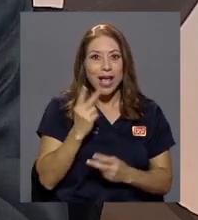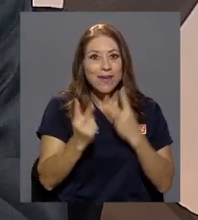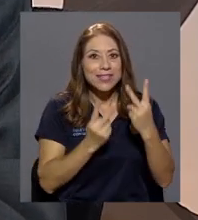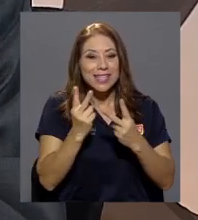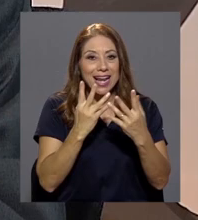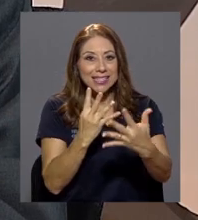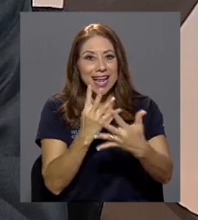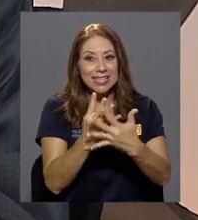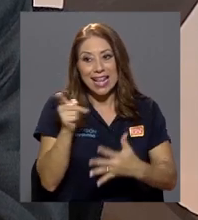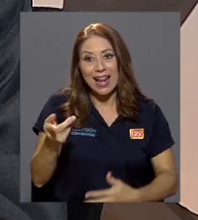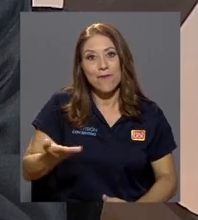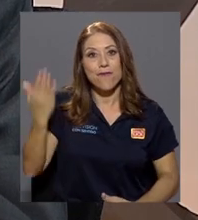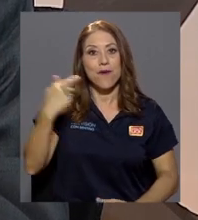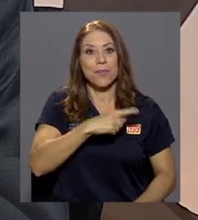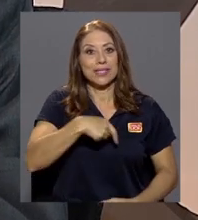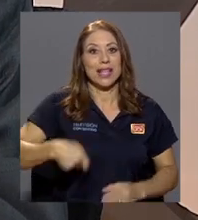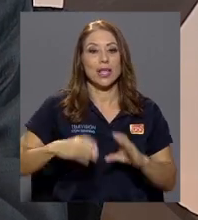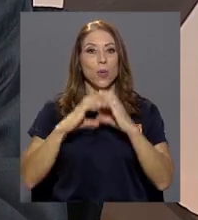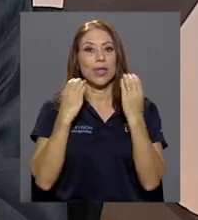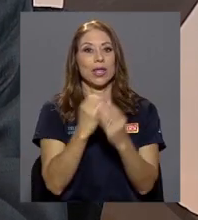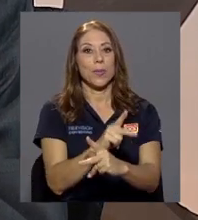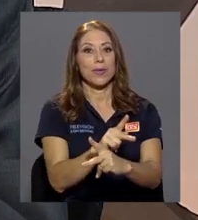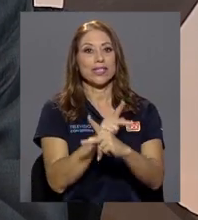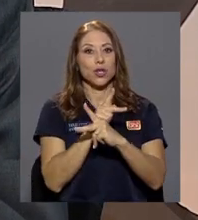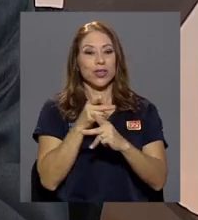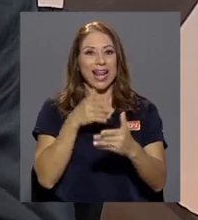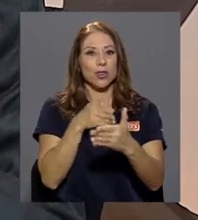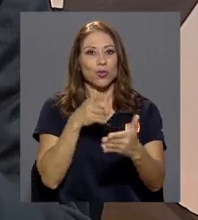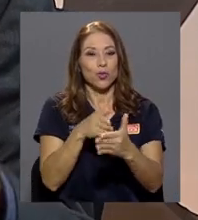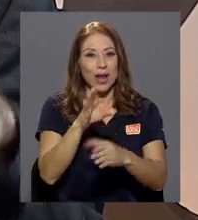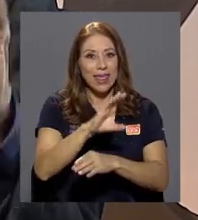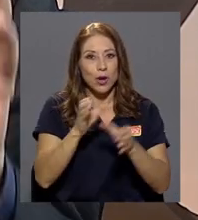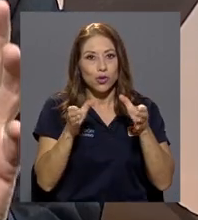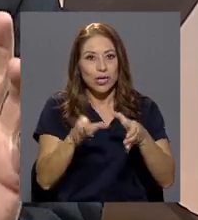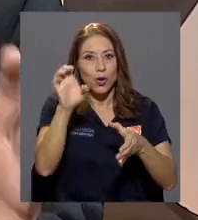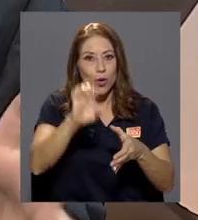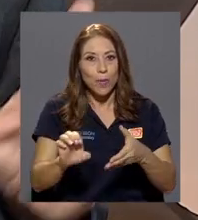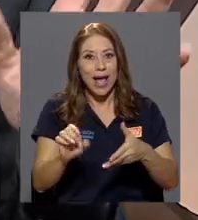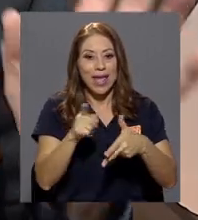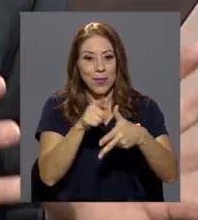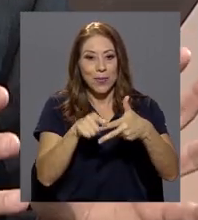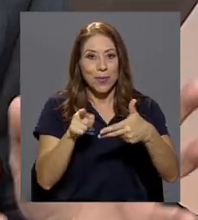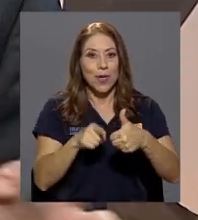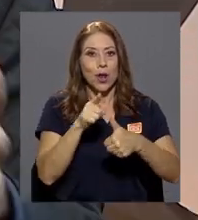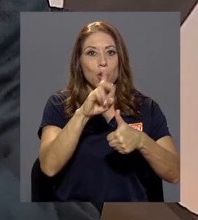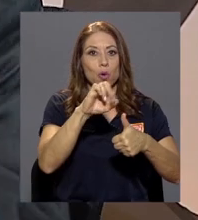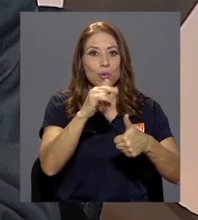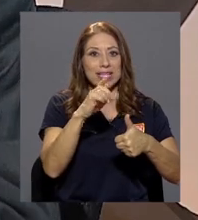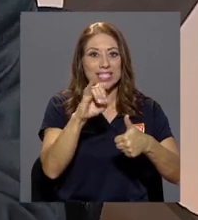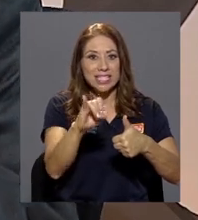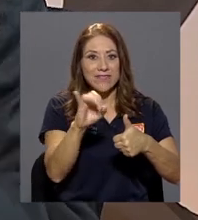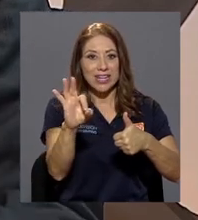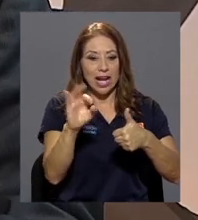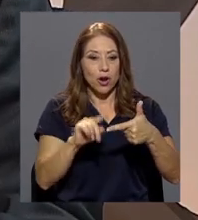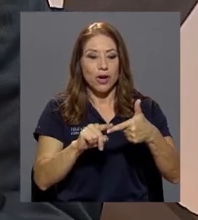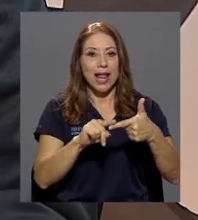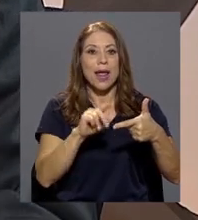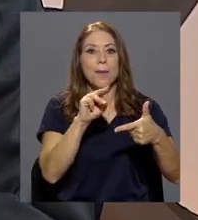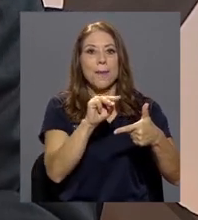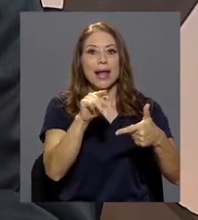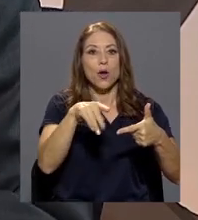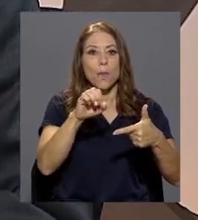el presidente del comité para la prevención de la tortura del consejo de europa y juntos los 3 luigi ferrajoli ma europa alma y yo